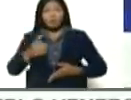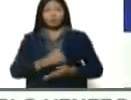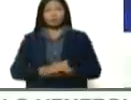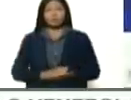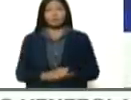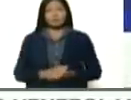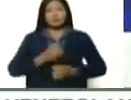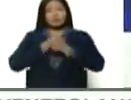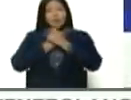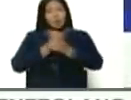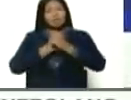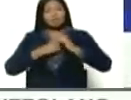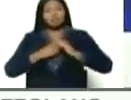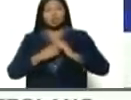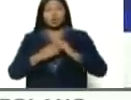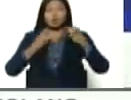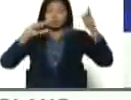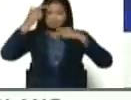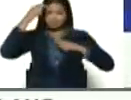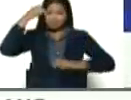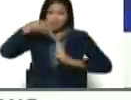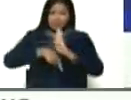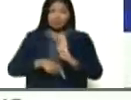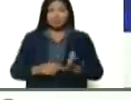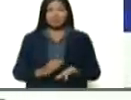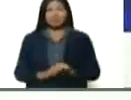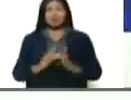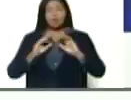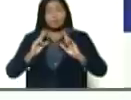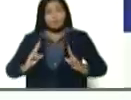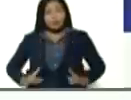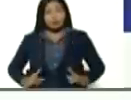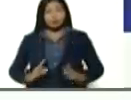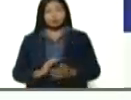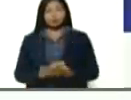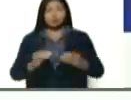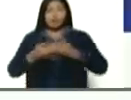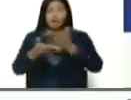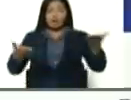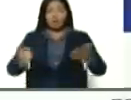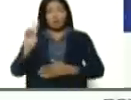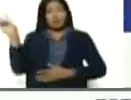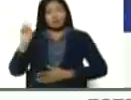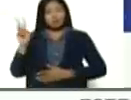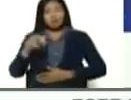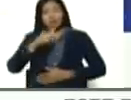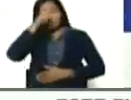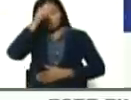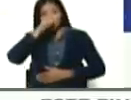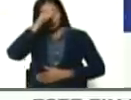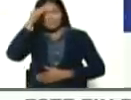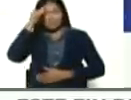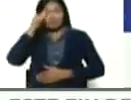mi corazón chavista y humanista a toda venezuela domingo